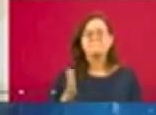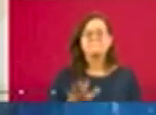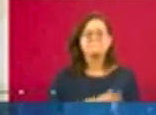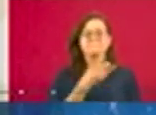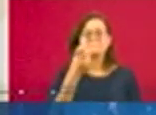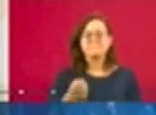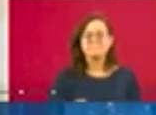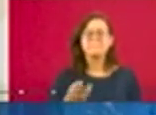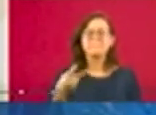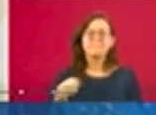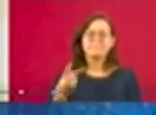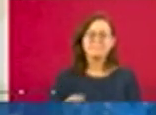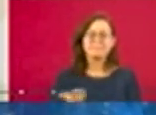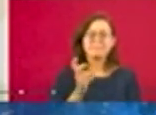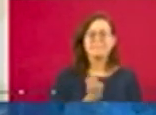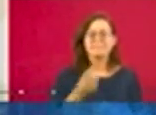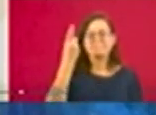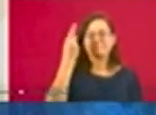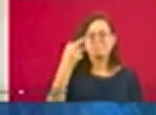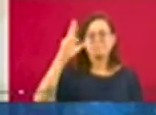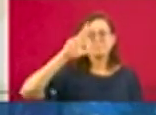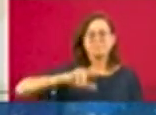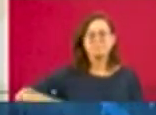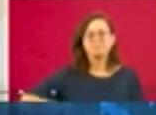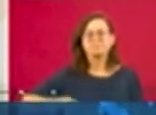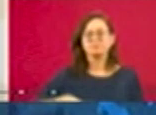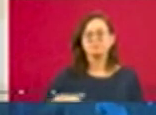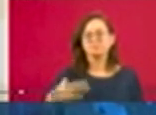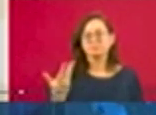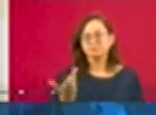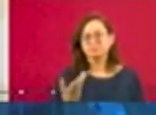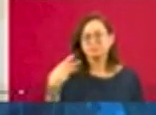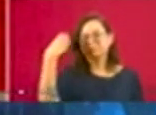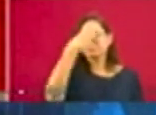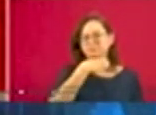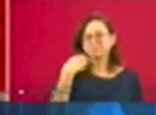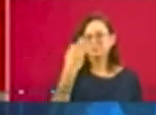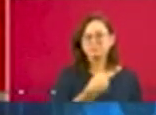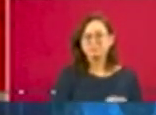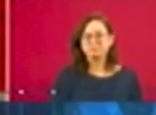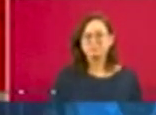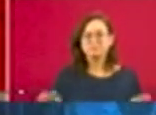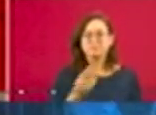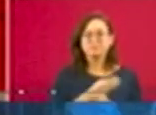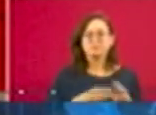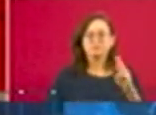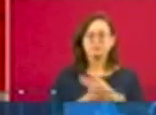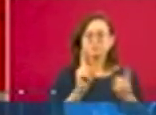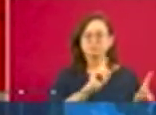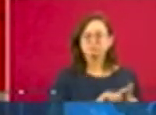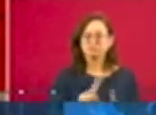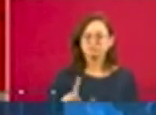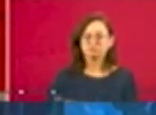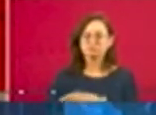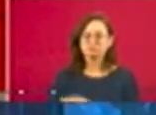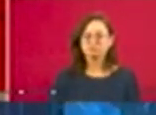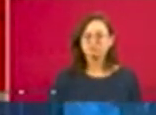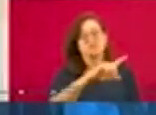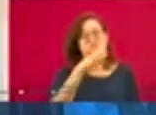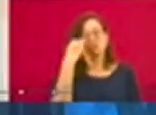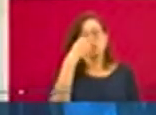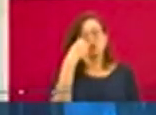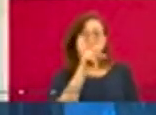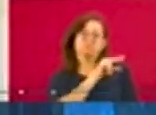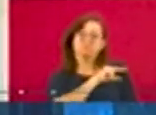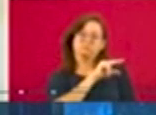que si alguna maestra o maestro deja tarea, no se le junta con la tarea misma de la producción.